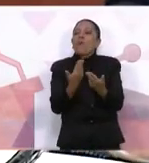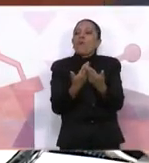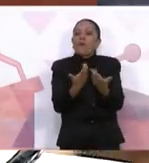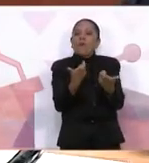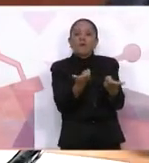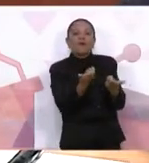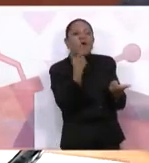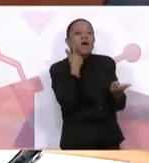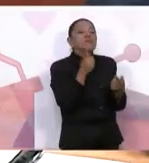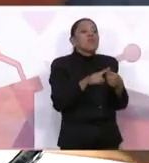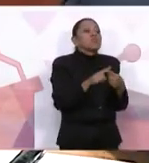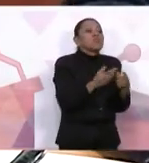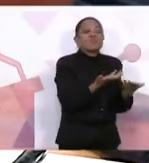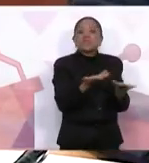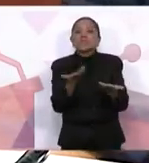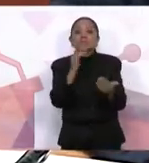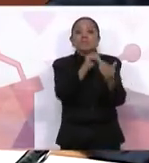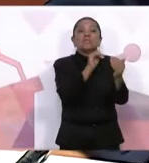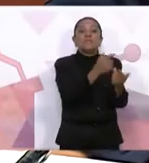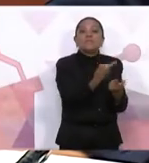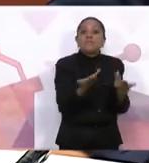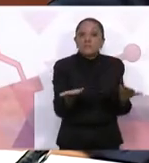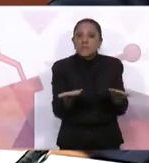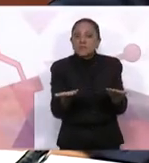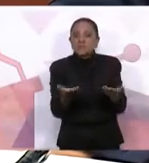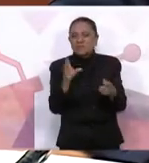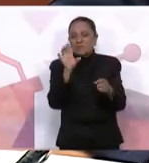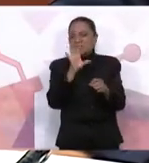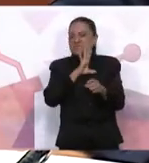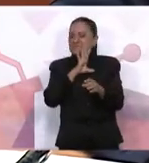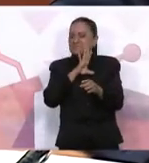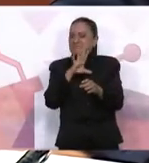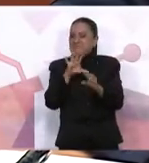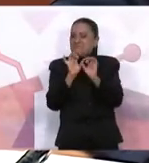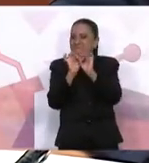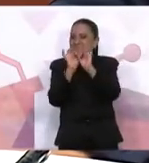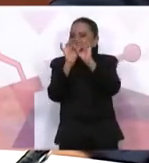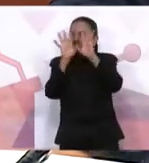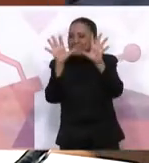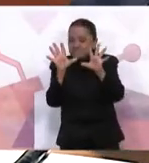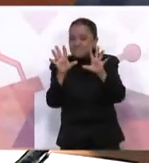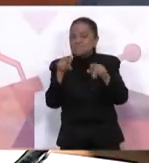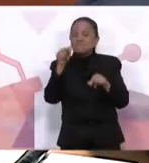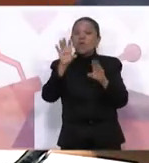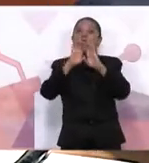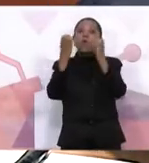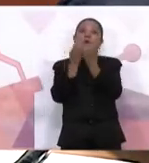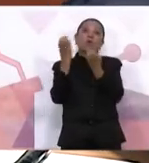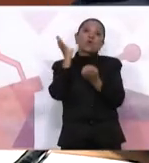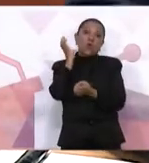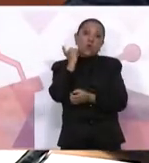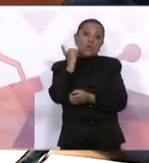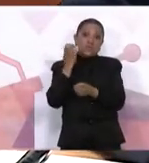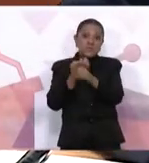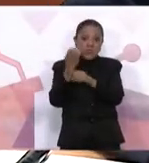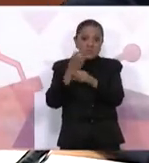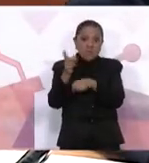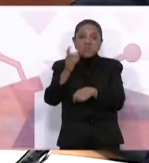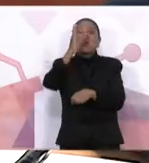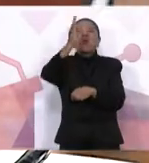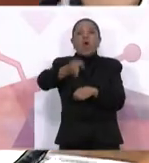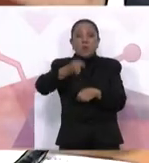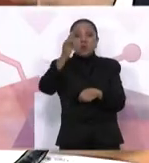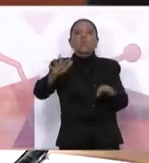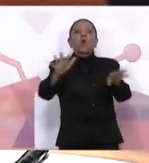un elemento muy delicado al respecto el congreso del estado aprobó cambiar los recursos del